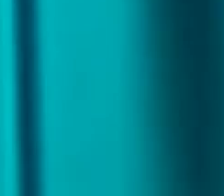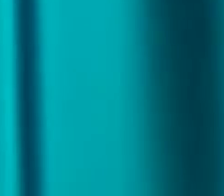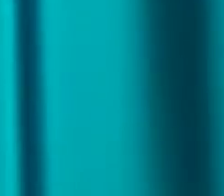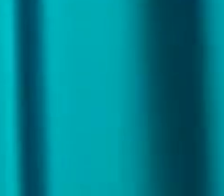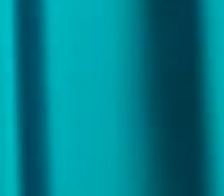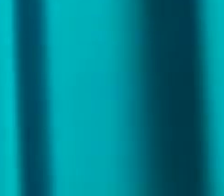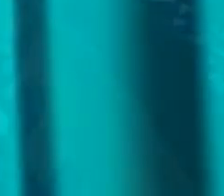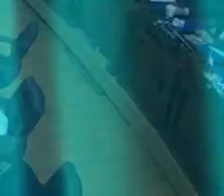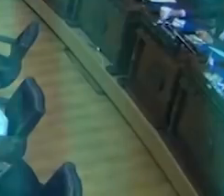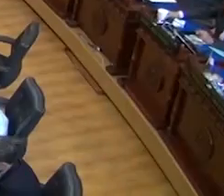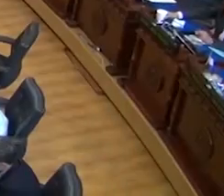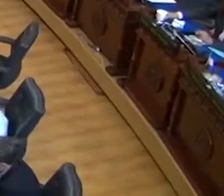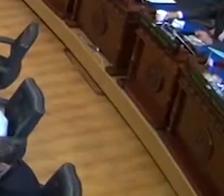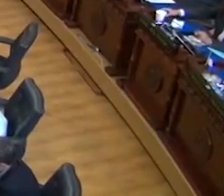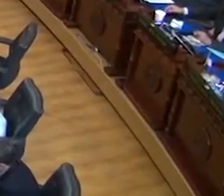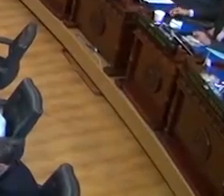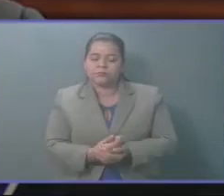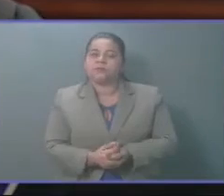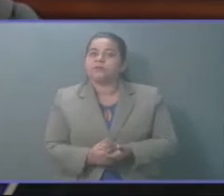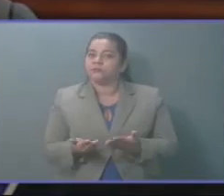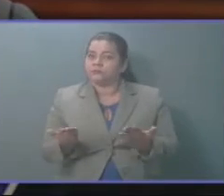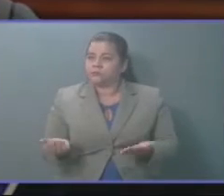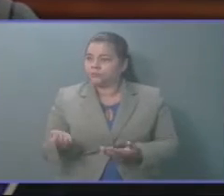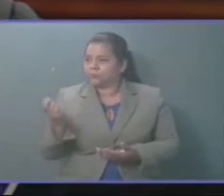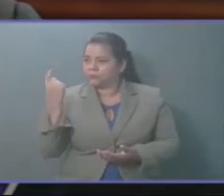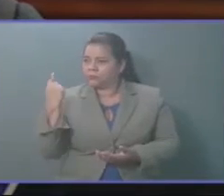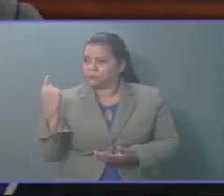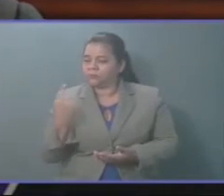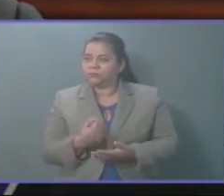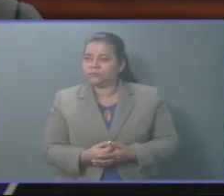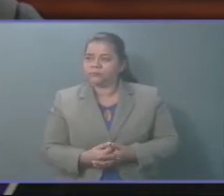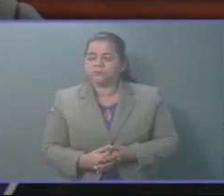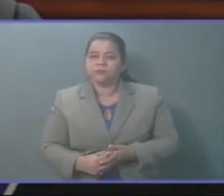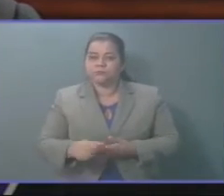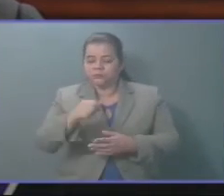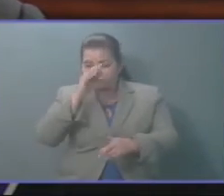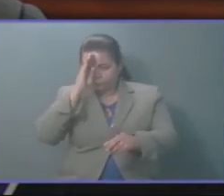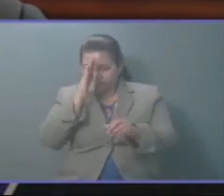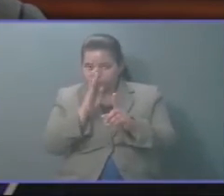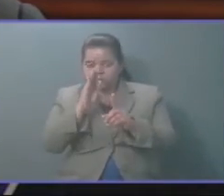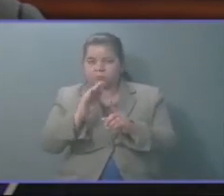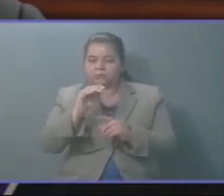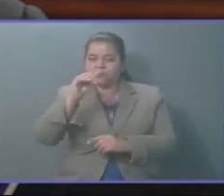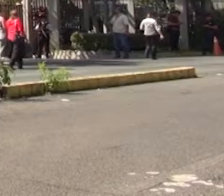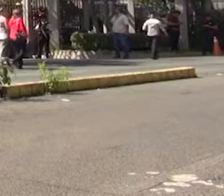solicitud. Por otra parte, el diputado Mario Tenorio convocó a la Comisión de Legislación y Puntos